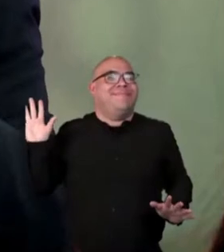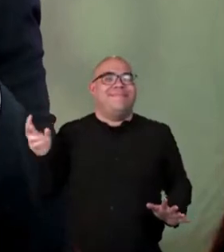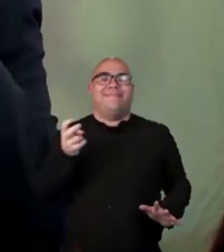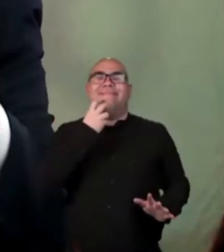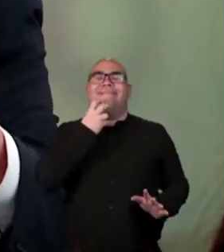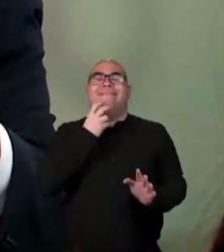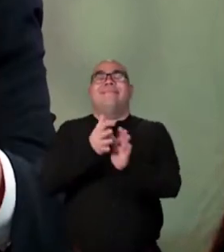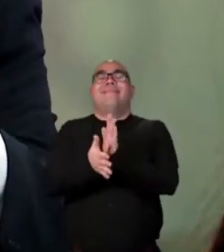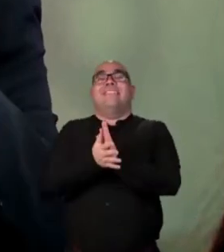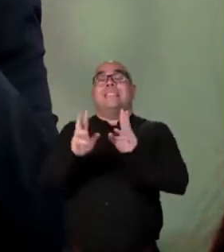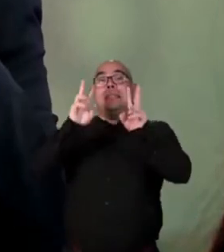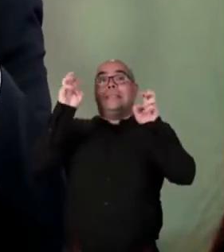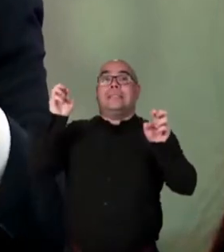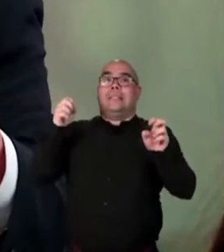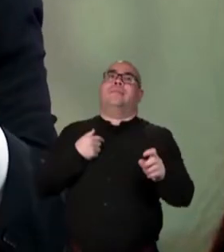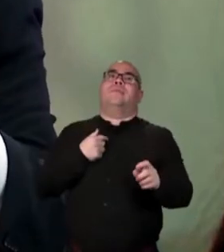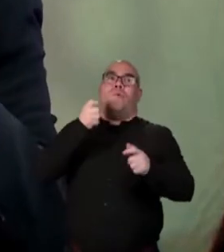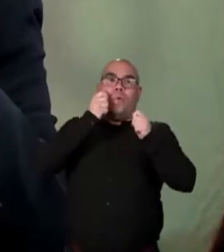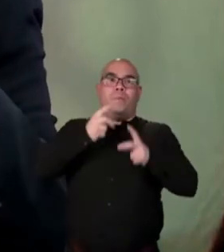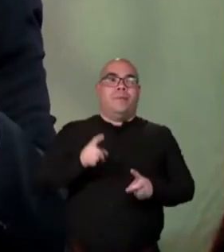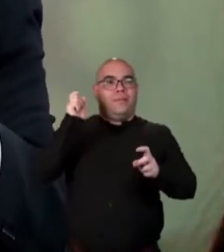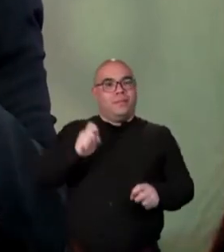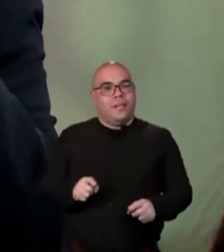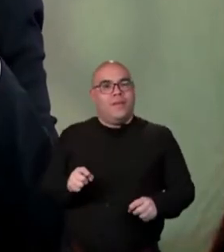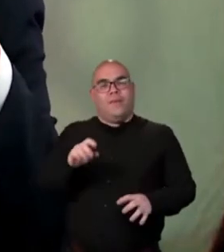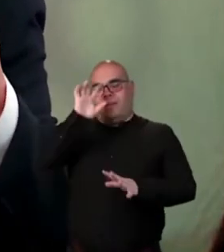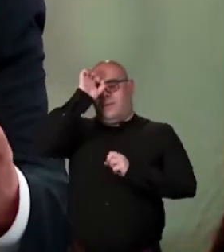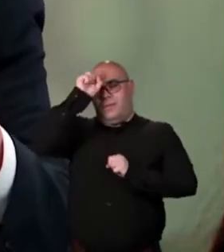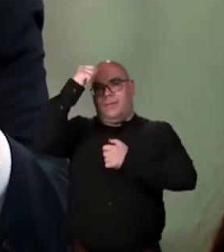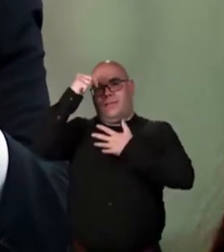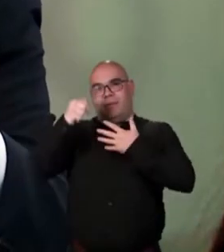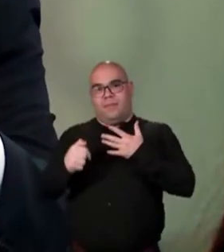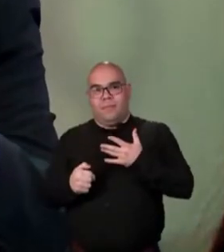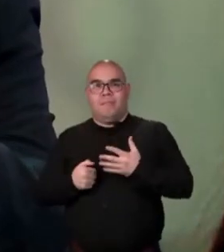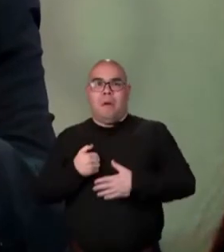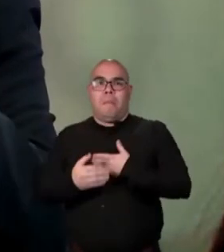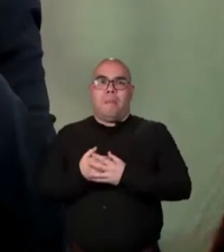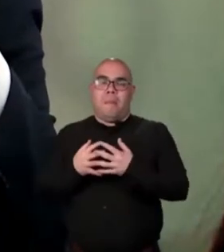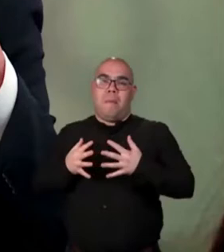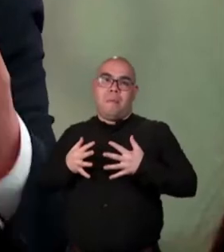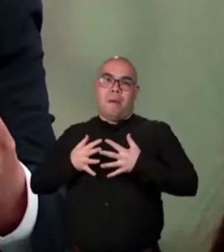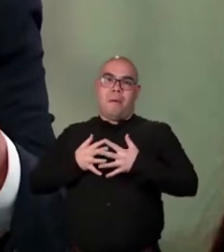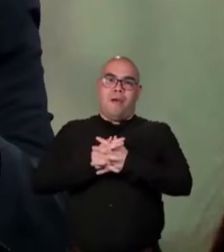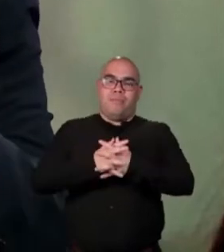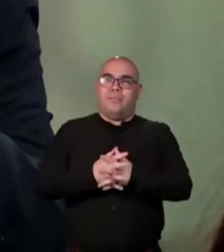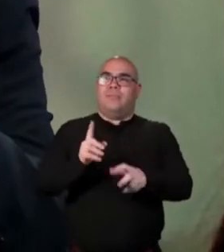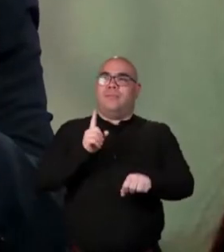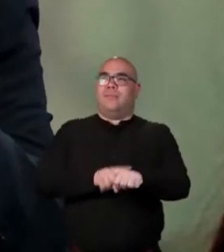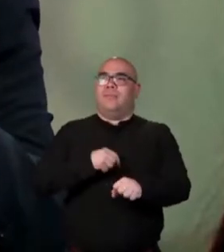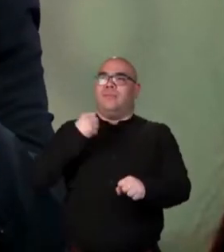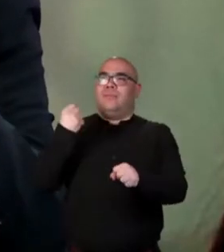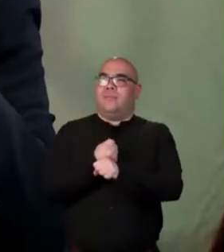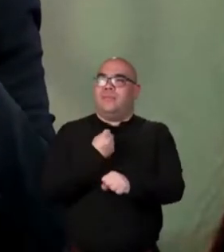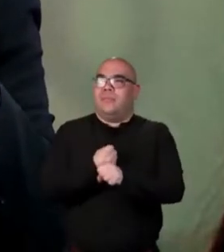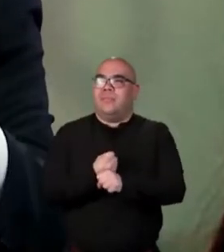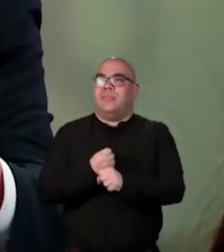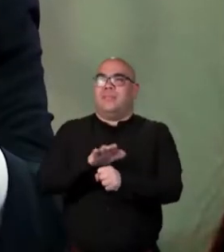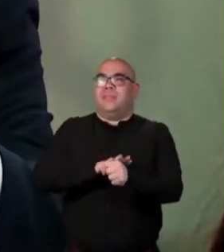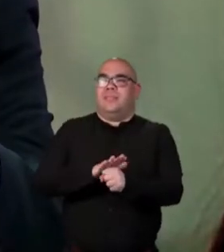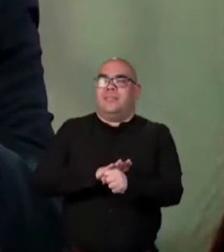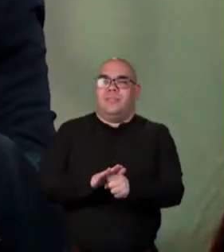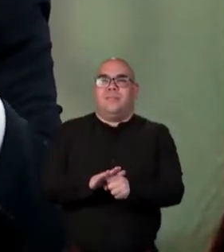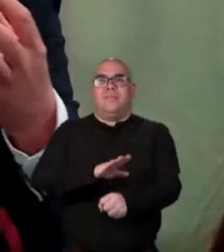que sean capaces de adaptarse que emotivamente puedan superar todos los traumas y todas las circunstancias que puedan ocurrir que sean